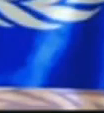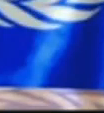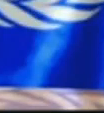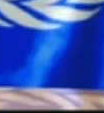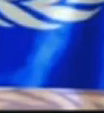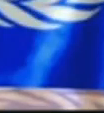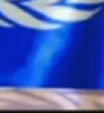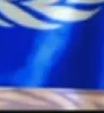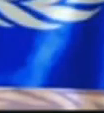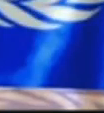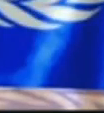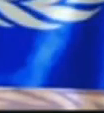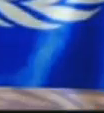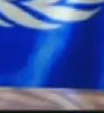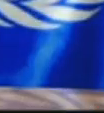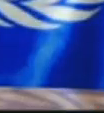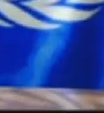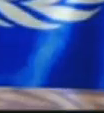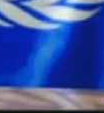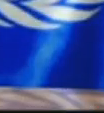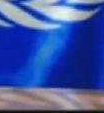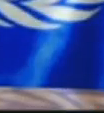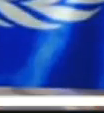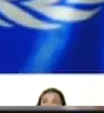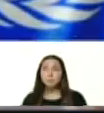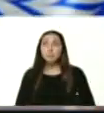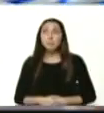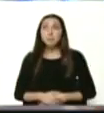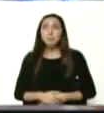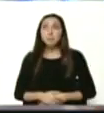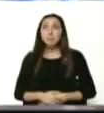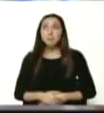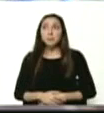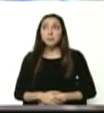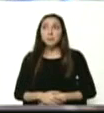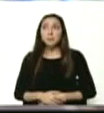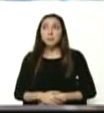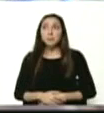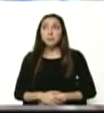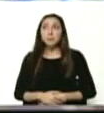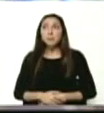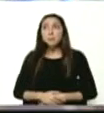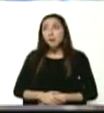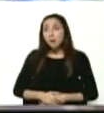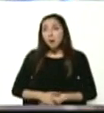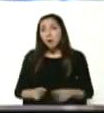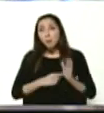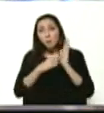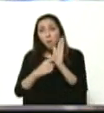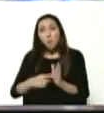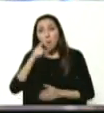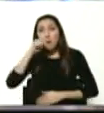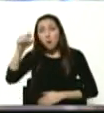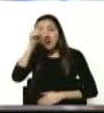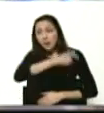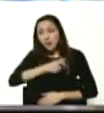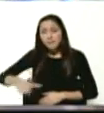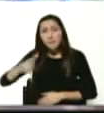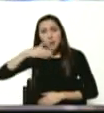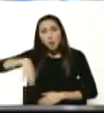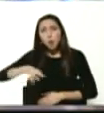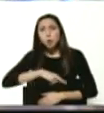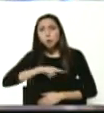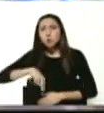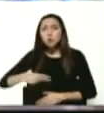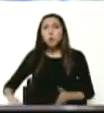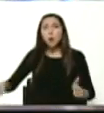Señor presidente, excelencias, en nombre del presidente de la República Bolivariana de Venezuela, Nicolás Maduro Moros, y del pueblo venezolano, ratificamos